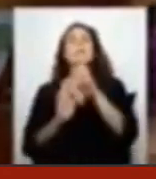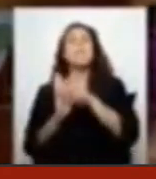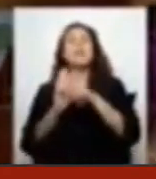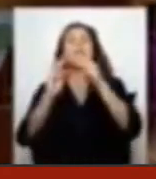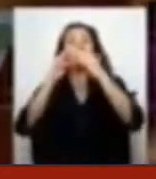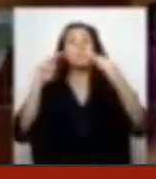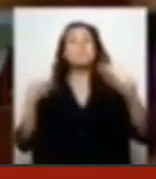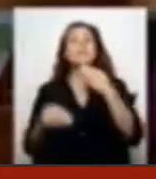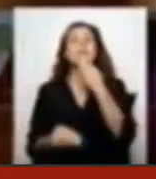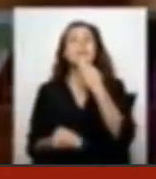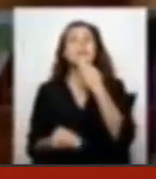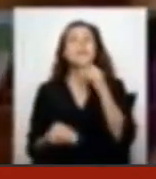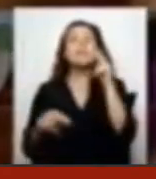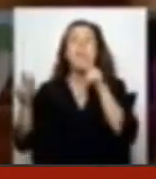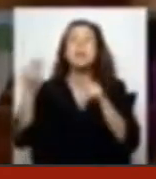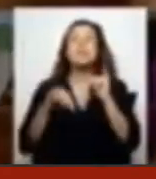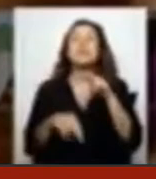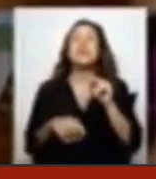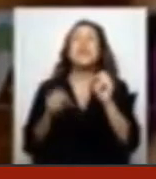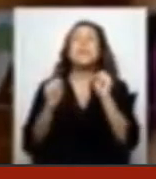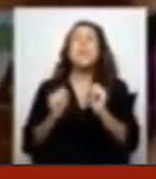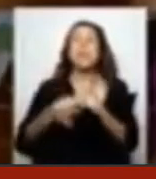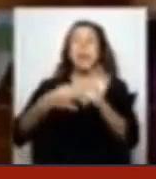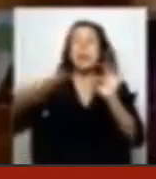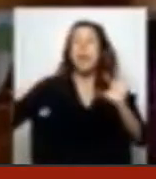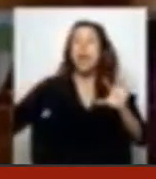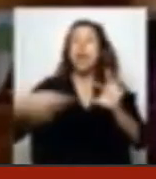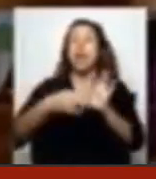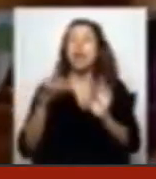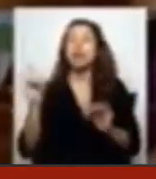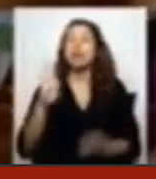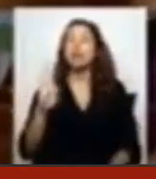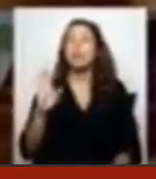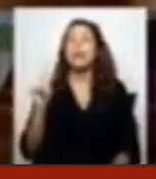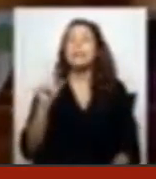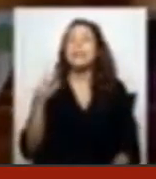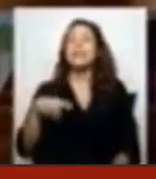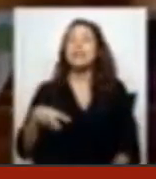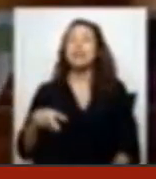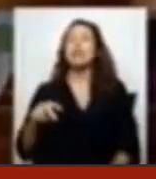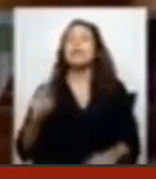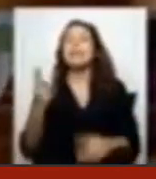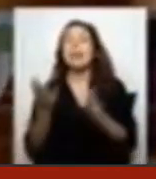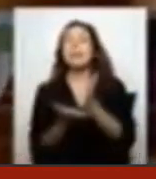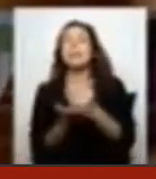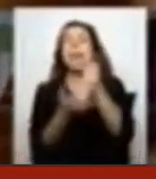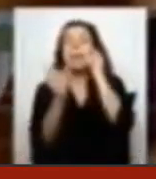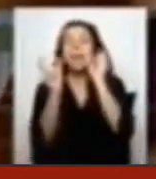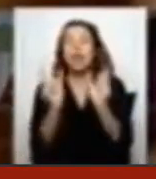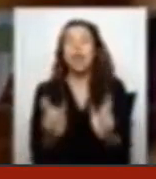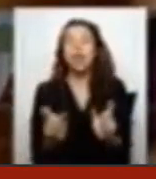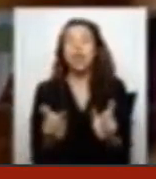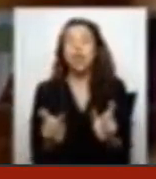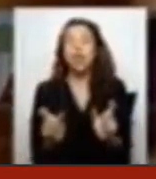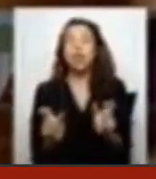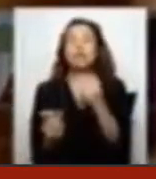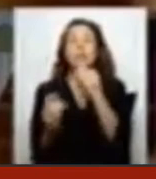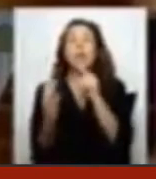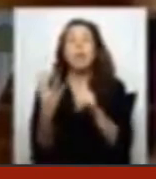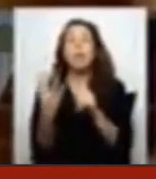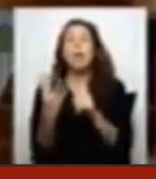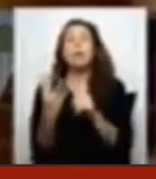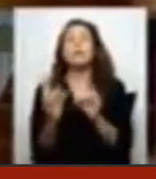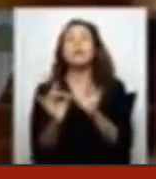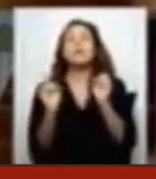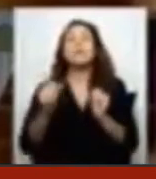e ingeniería del trazado que conecta las subestaciones. Agrego dos cosas. Tres, los planes de fiscalización que ejecutarán. Y cuatro, las eventuales sanciones que se aplicarán